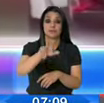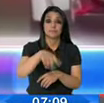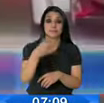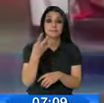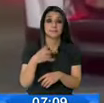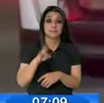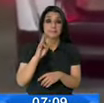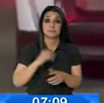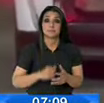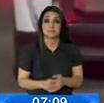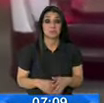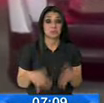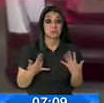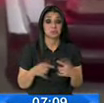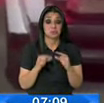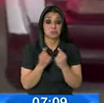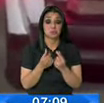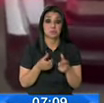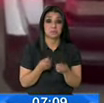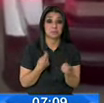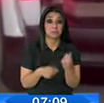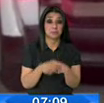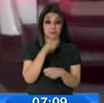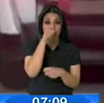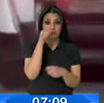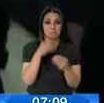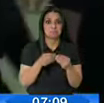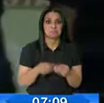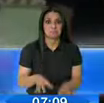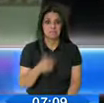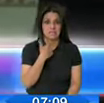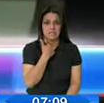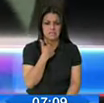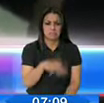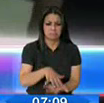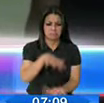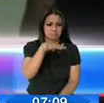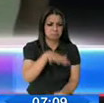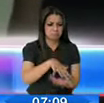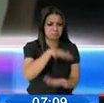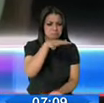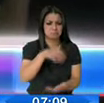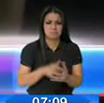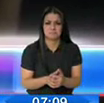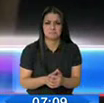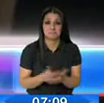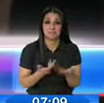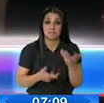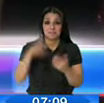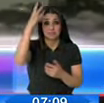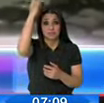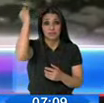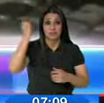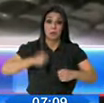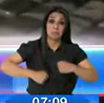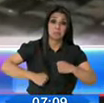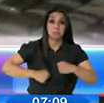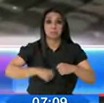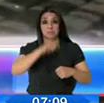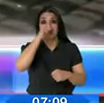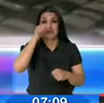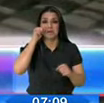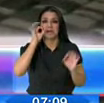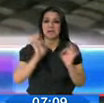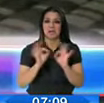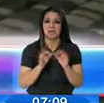Una pérdida millonaria para las organizaciones narcodelictivas. Seguramente Papá Noel no quería la droga, quería juguetes. Y la Navidad